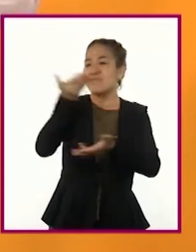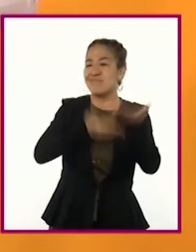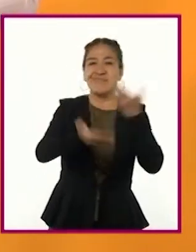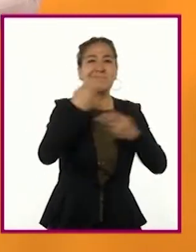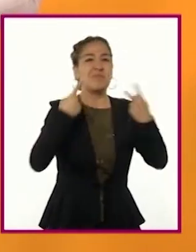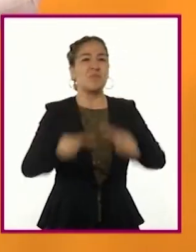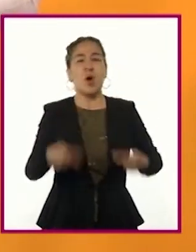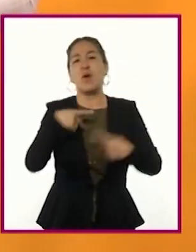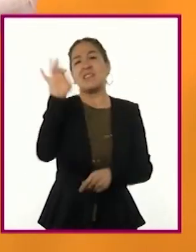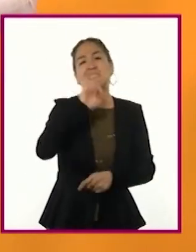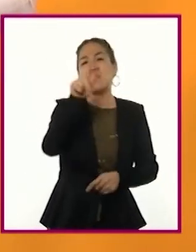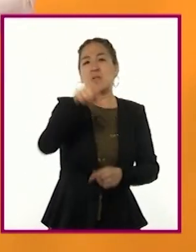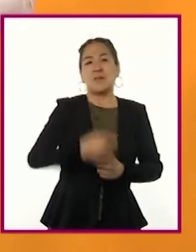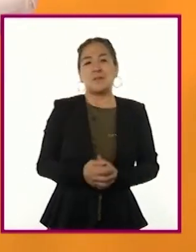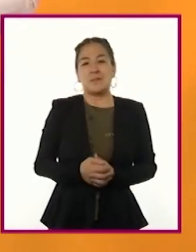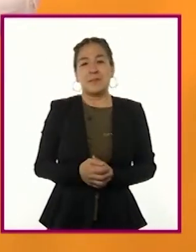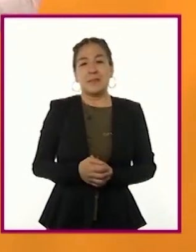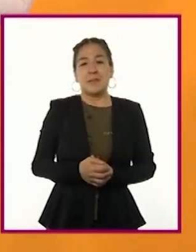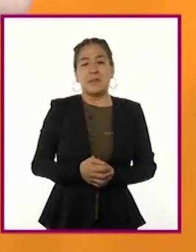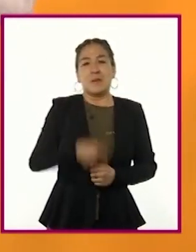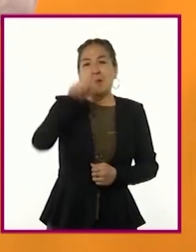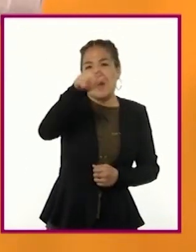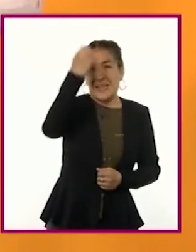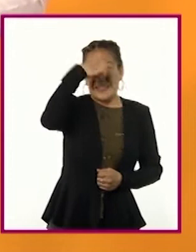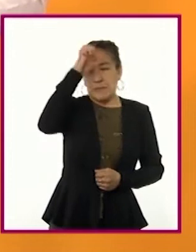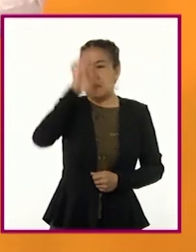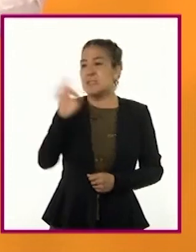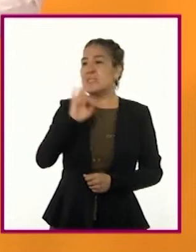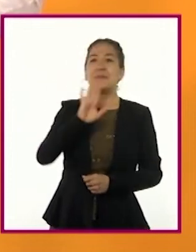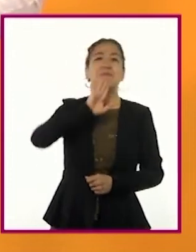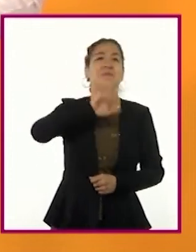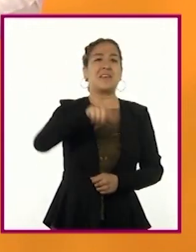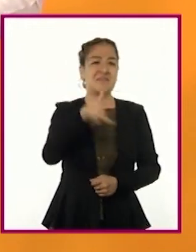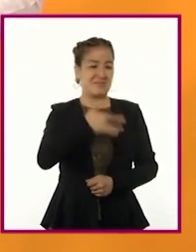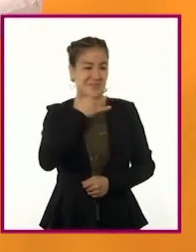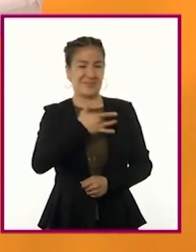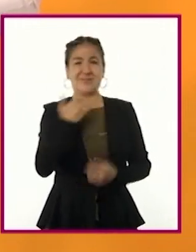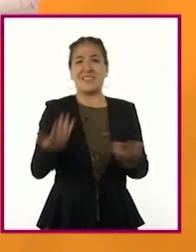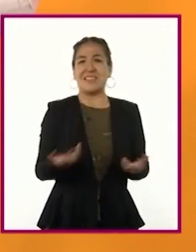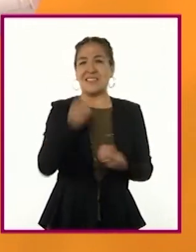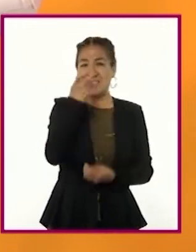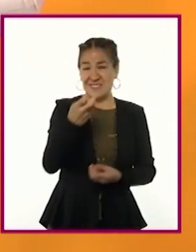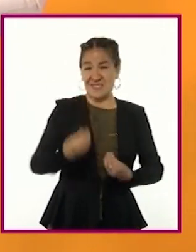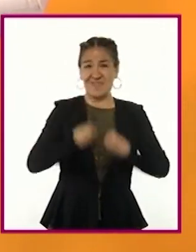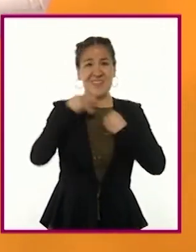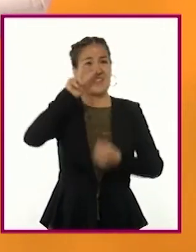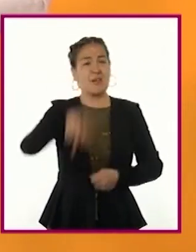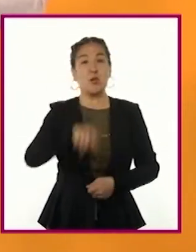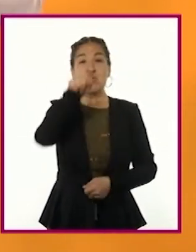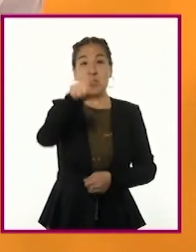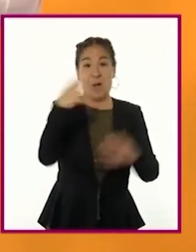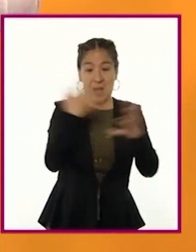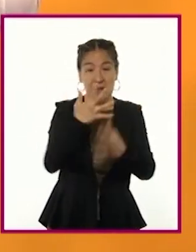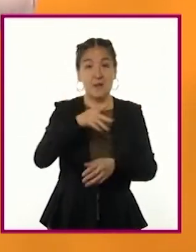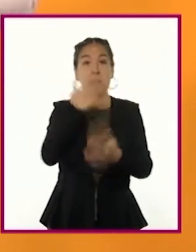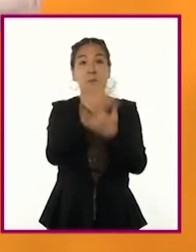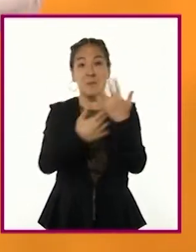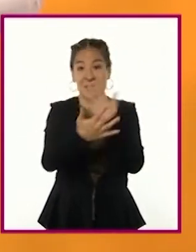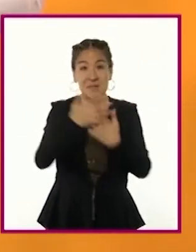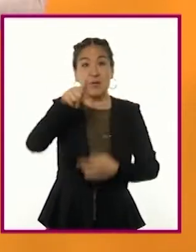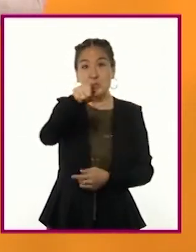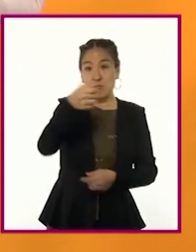o actuar como reemplazo de experiencias en la vida real. Si consideras que la práctica de la masturbación está